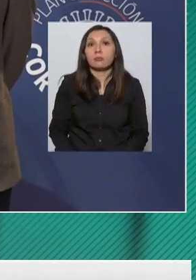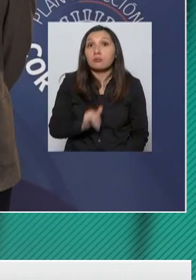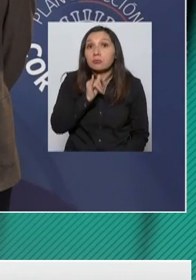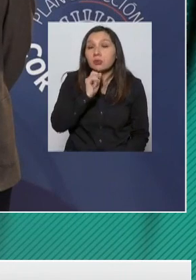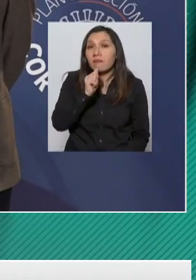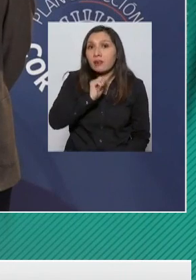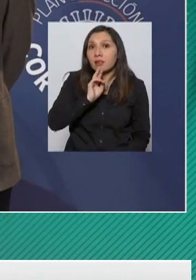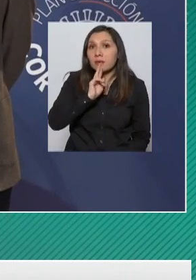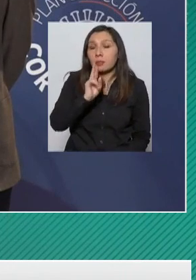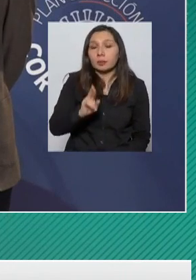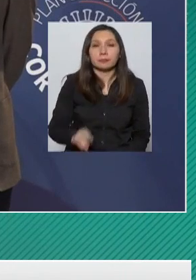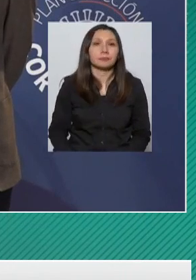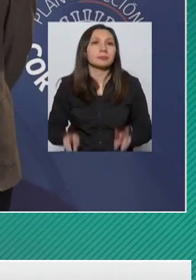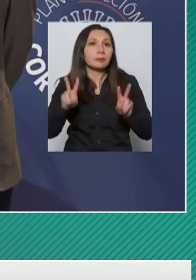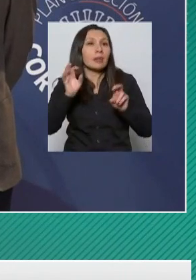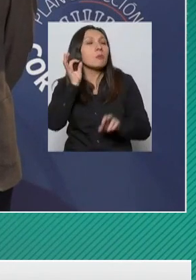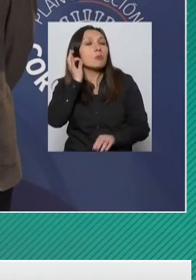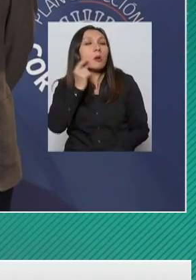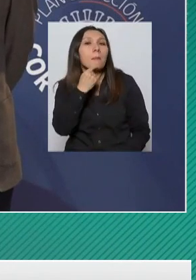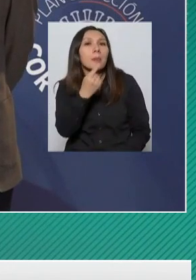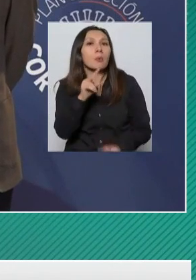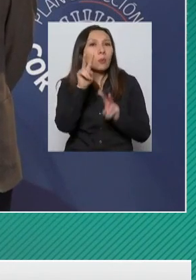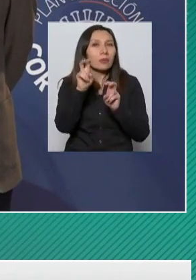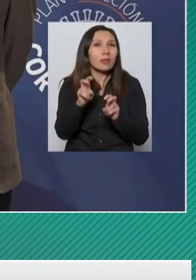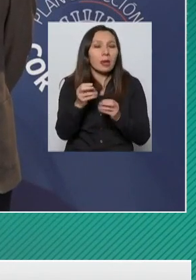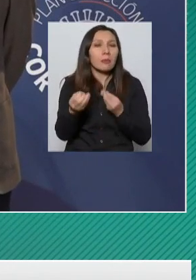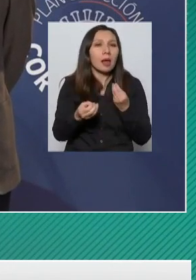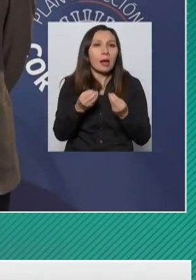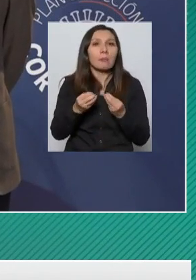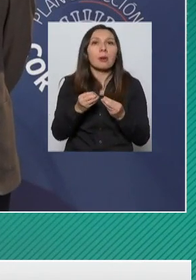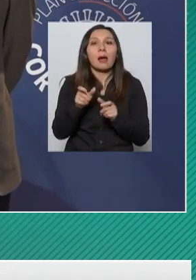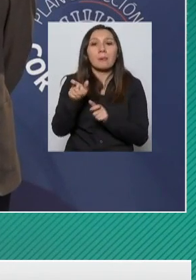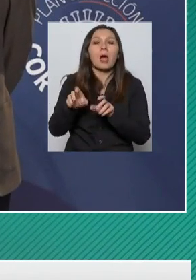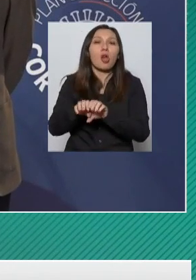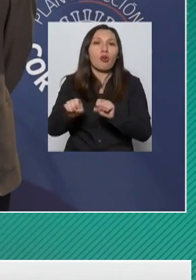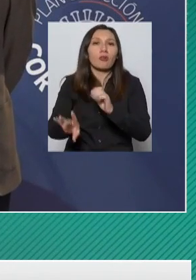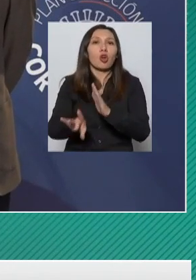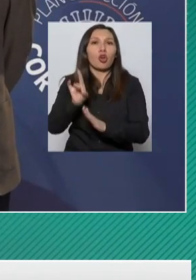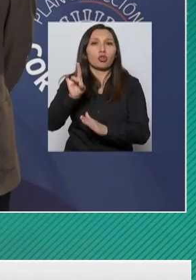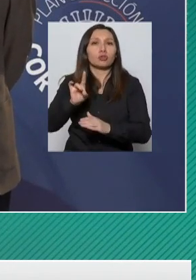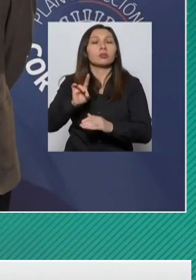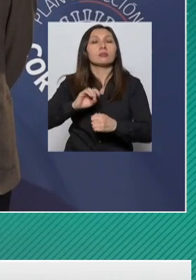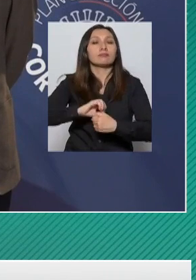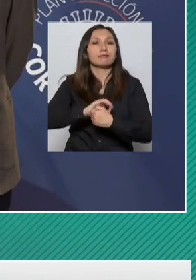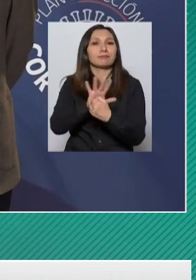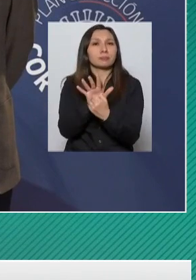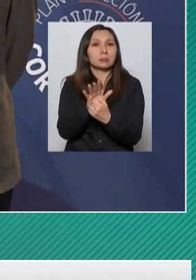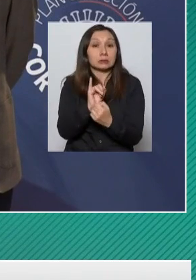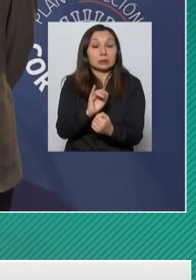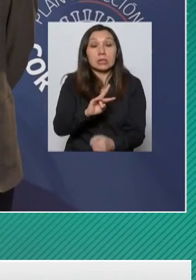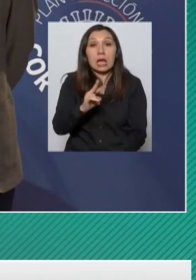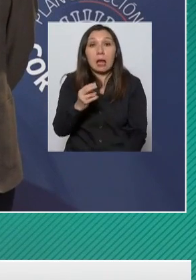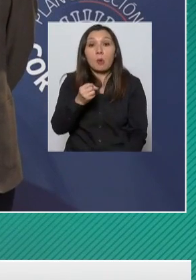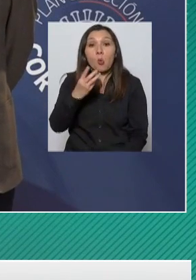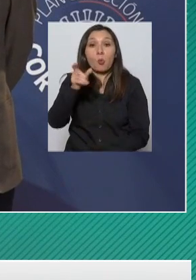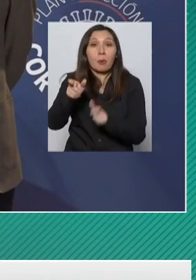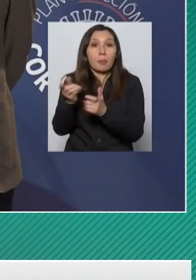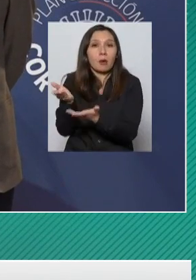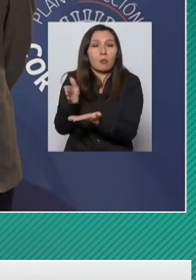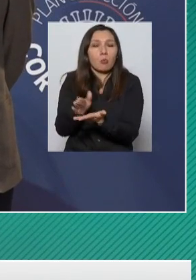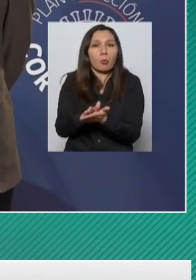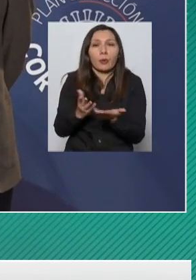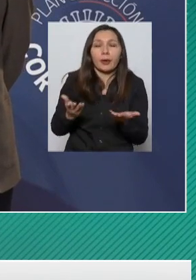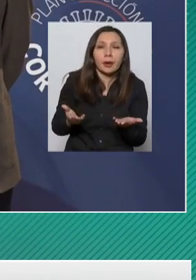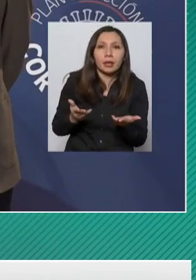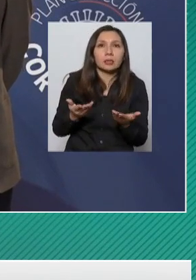por responder sobre los nuevos criterios para considerar casos confirmados de kobe 19 si esto va a cambiar el número de fallecidos